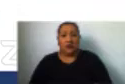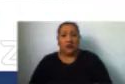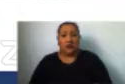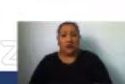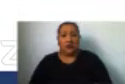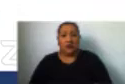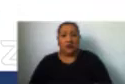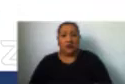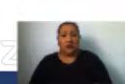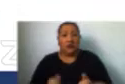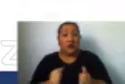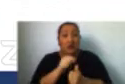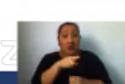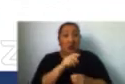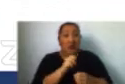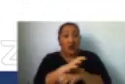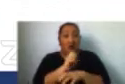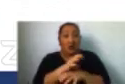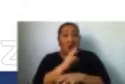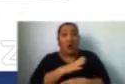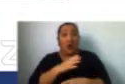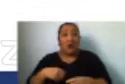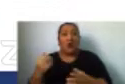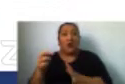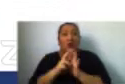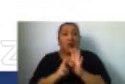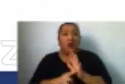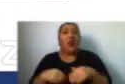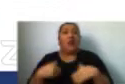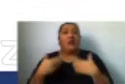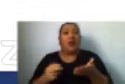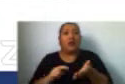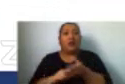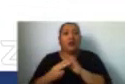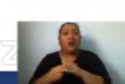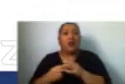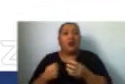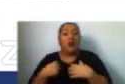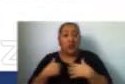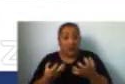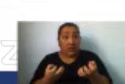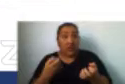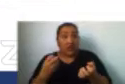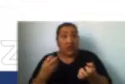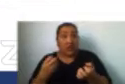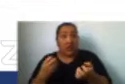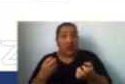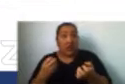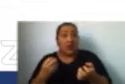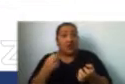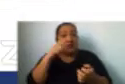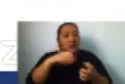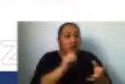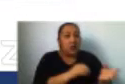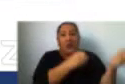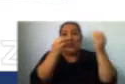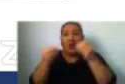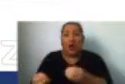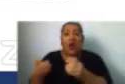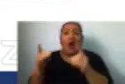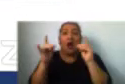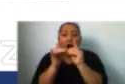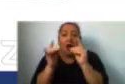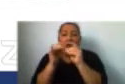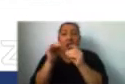se recomendó al gobierno regional garantizar la disponibilidad de camas UCI,